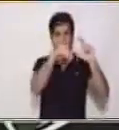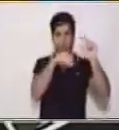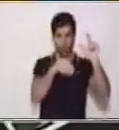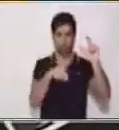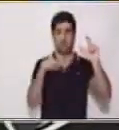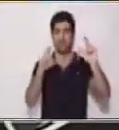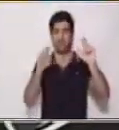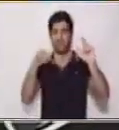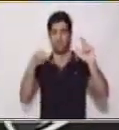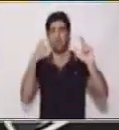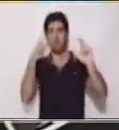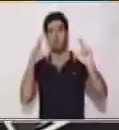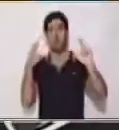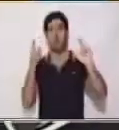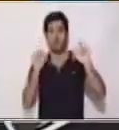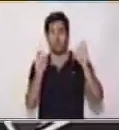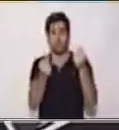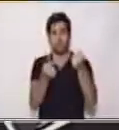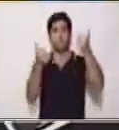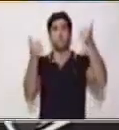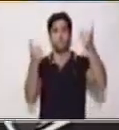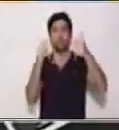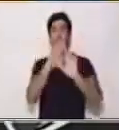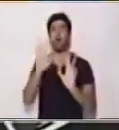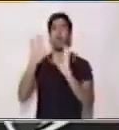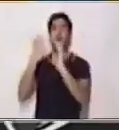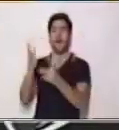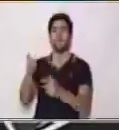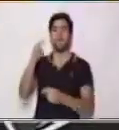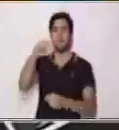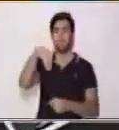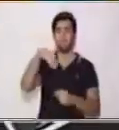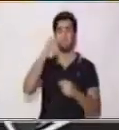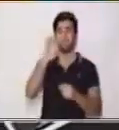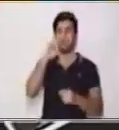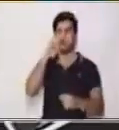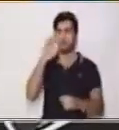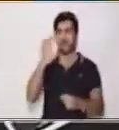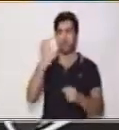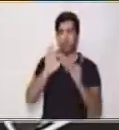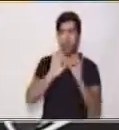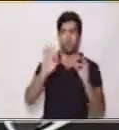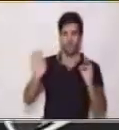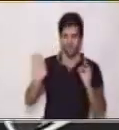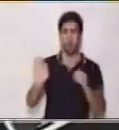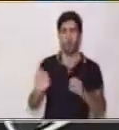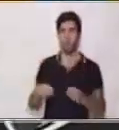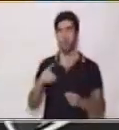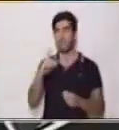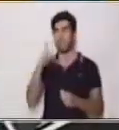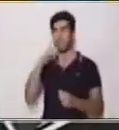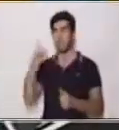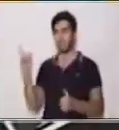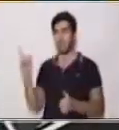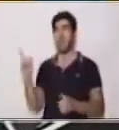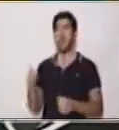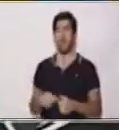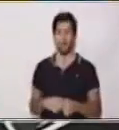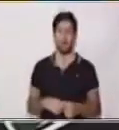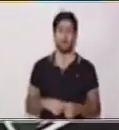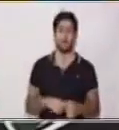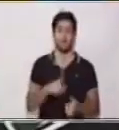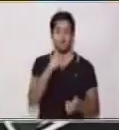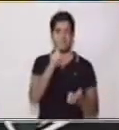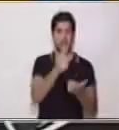abajo para que puedan anularse y escribimos la dimensional que queremos arriba. Centímetros